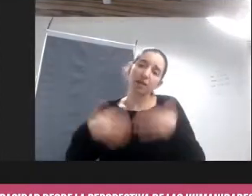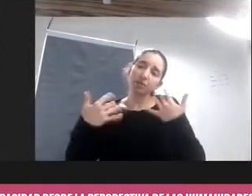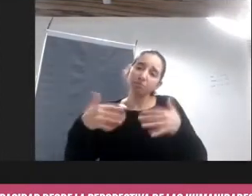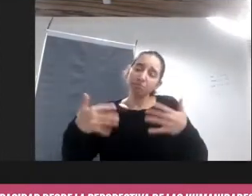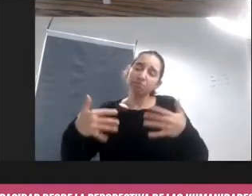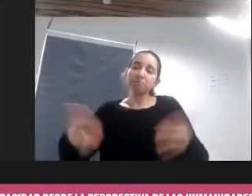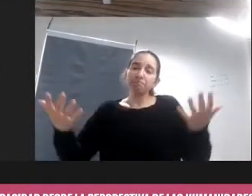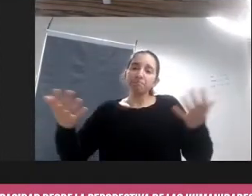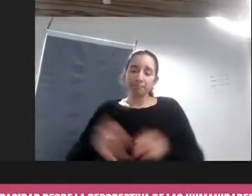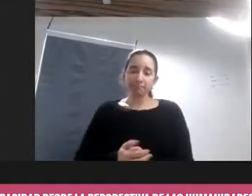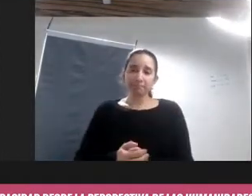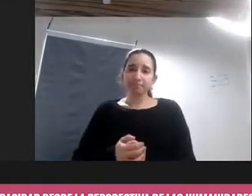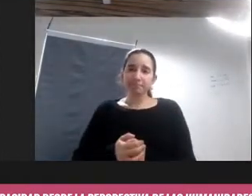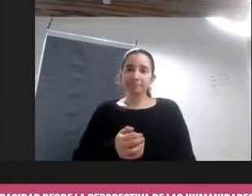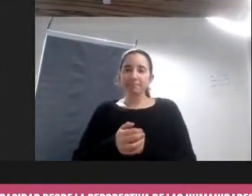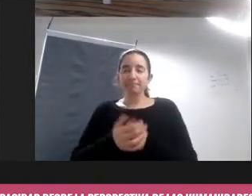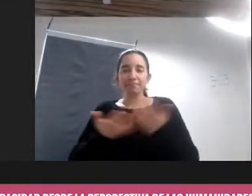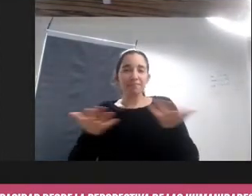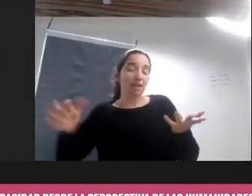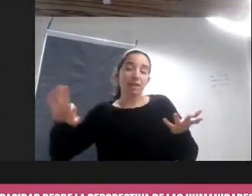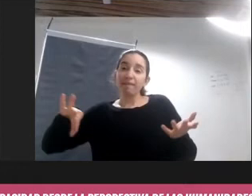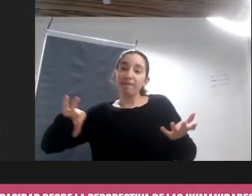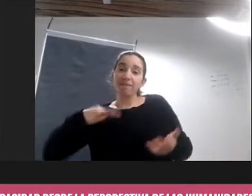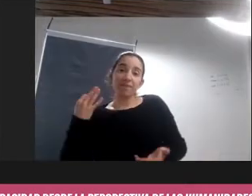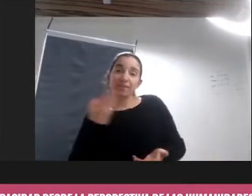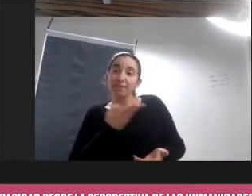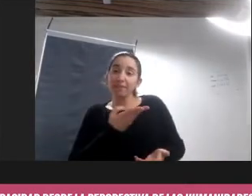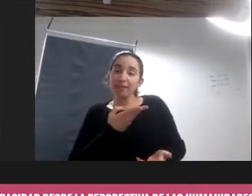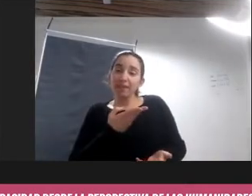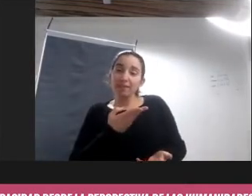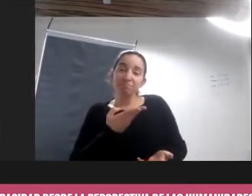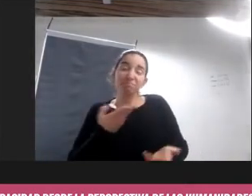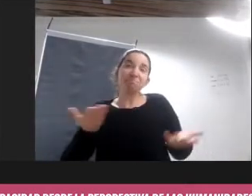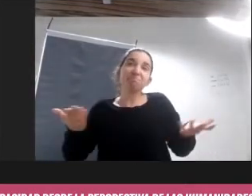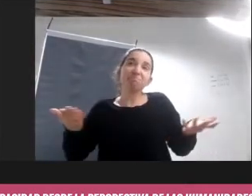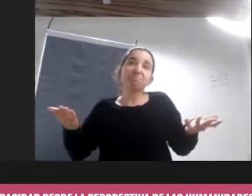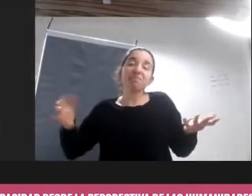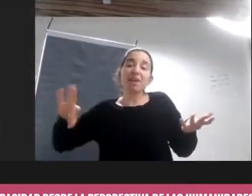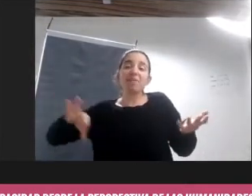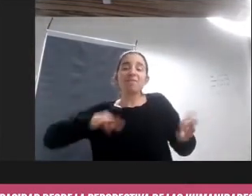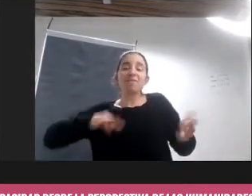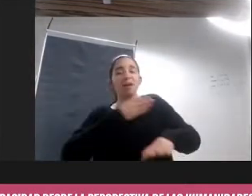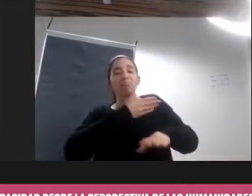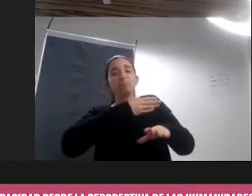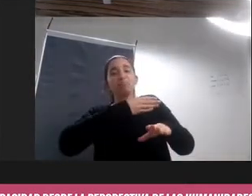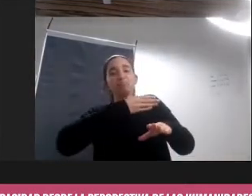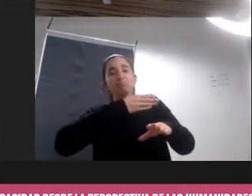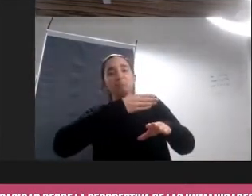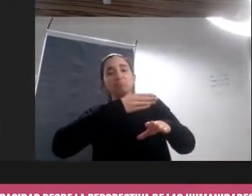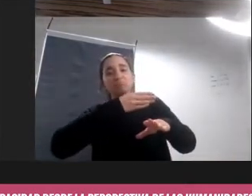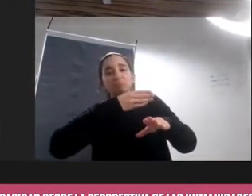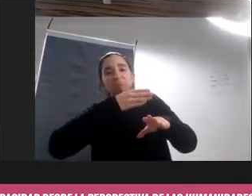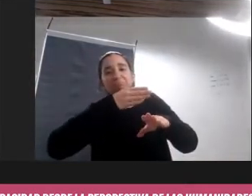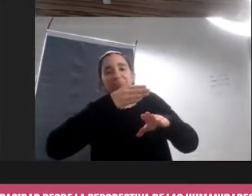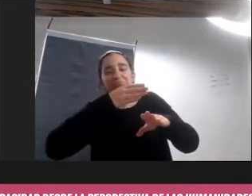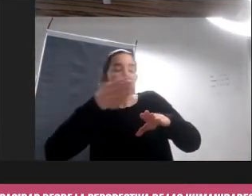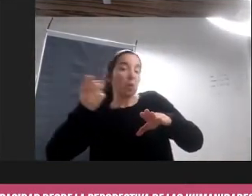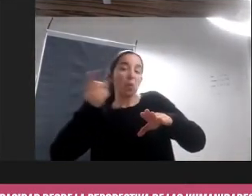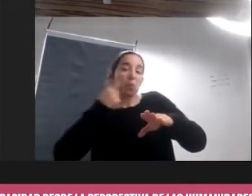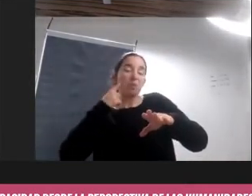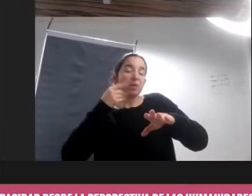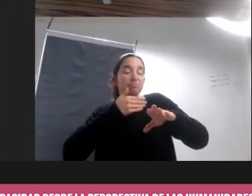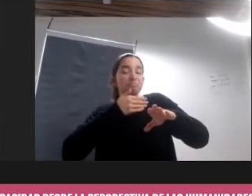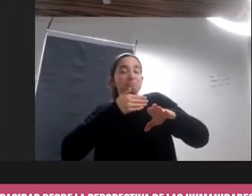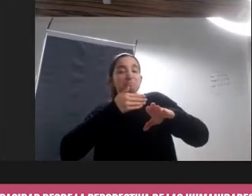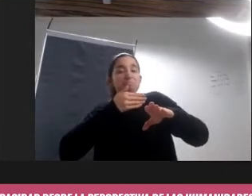muerte varias veces. O sea que vivió una vida que, para mi modo de entender, la vida es una vida